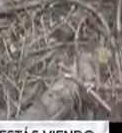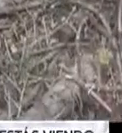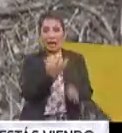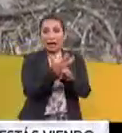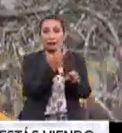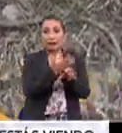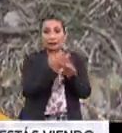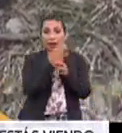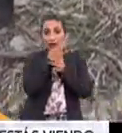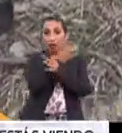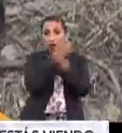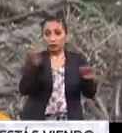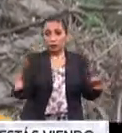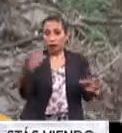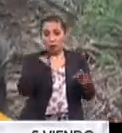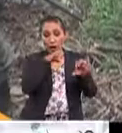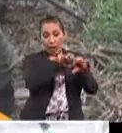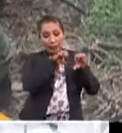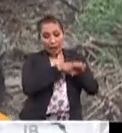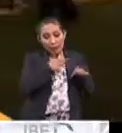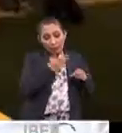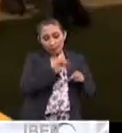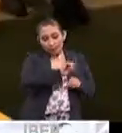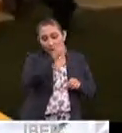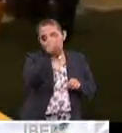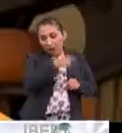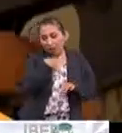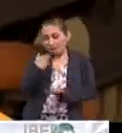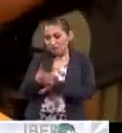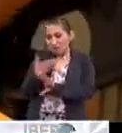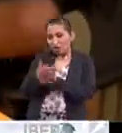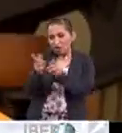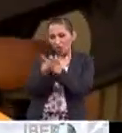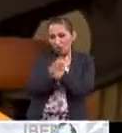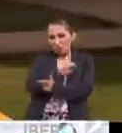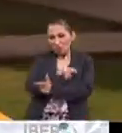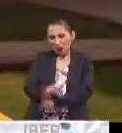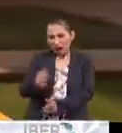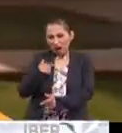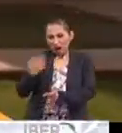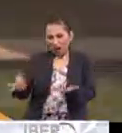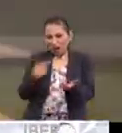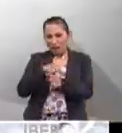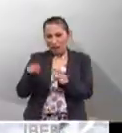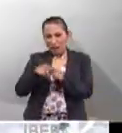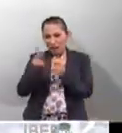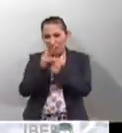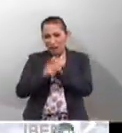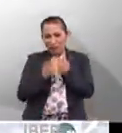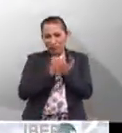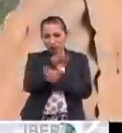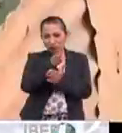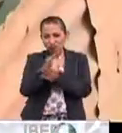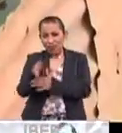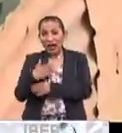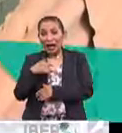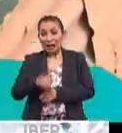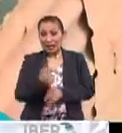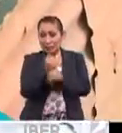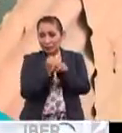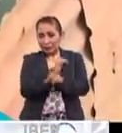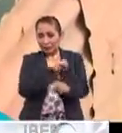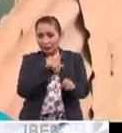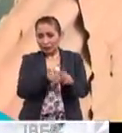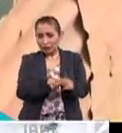Estados Unidos anuncia la creación de un equipo de expertos para combatir el crimen organizado transnacional. En nuestro